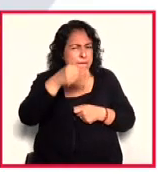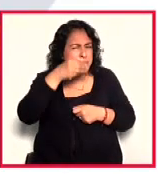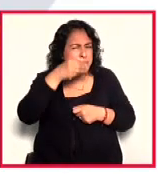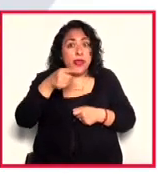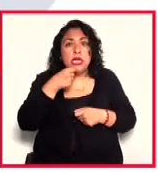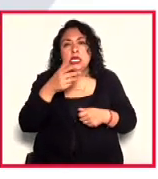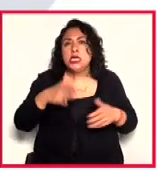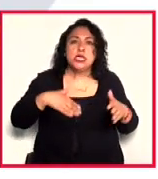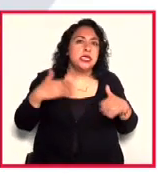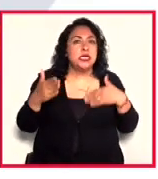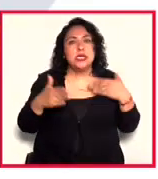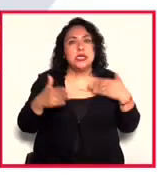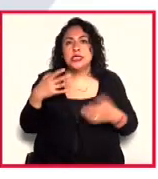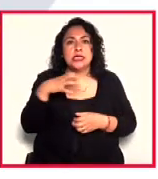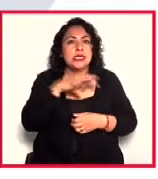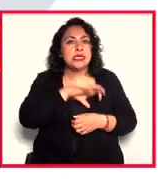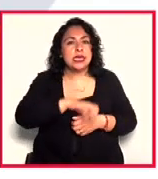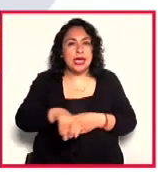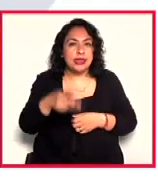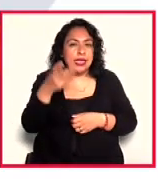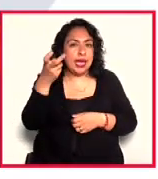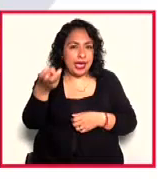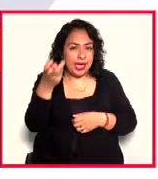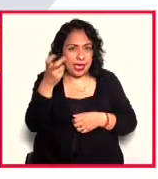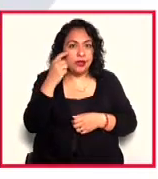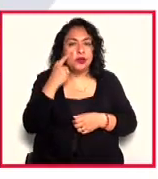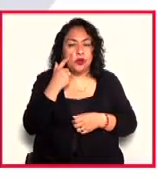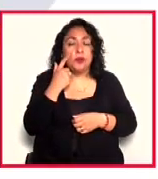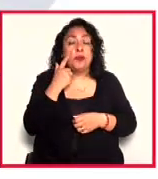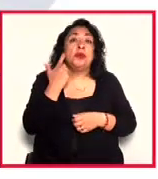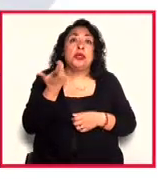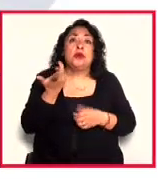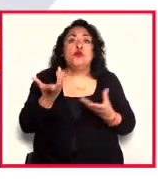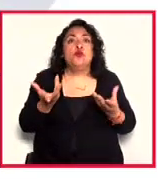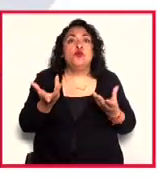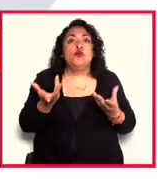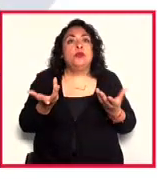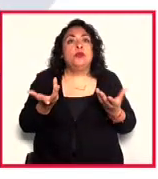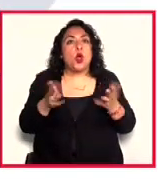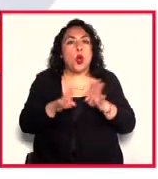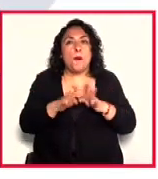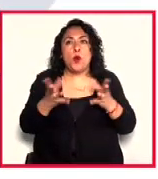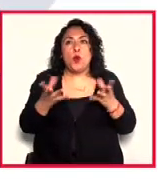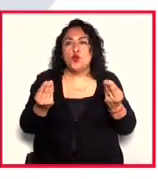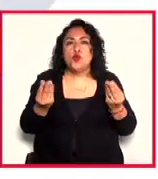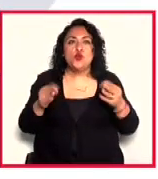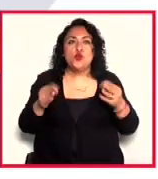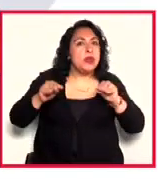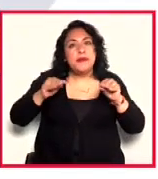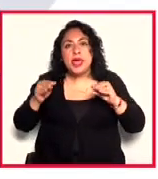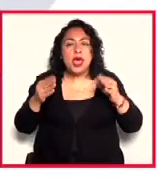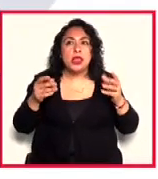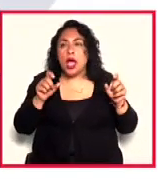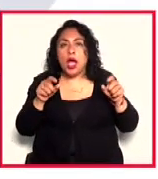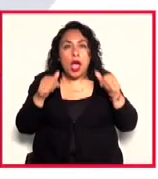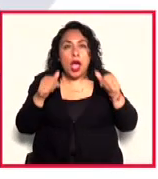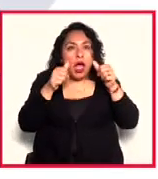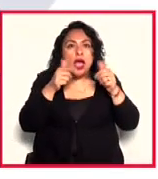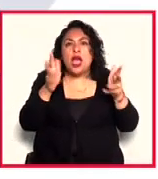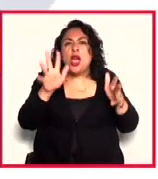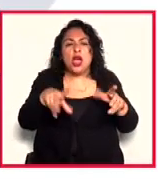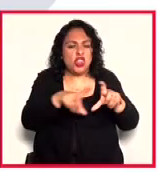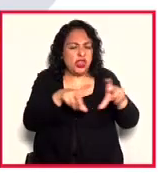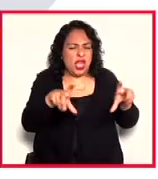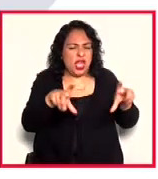divierten muchísimo con esas partes. Son muy prendidas, muy movidas. Y como no tenemos texto, todo es